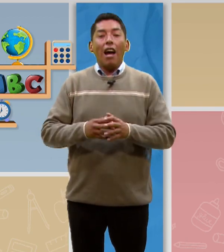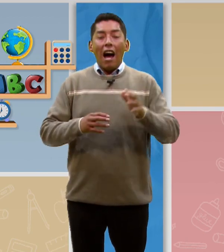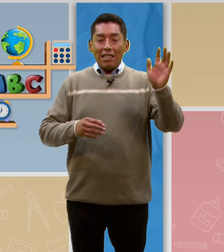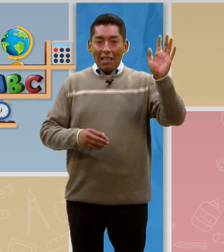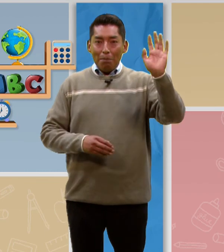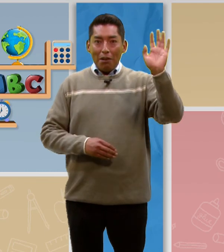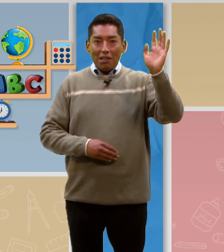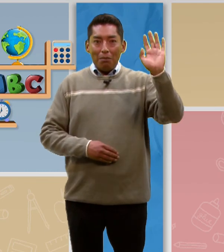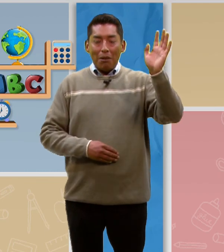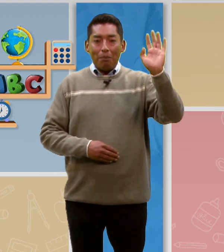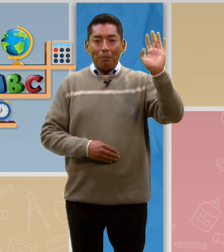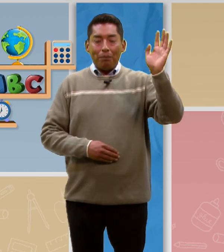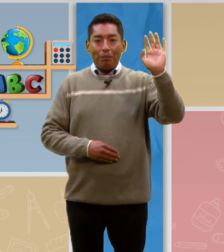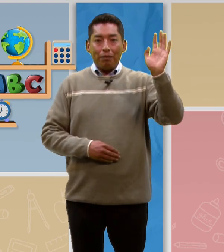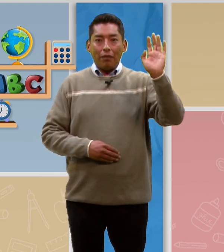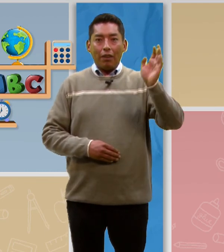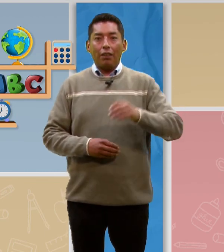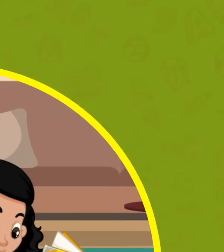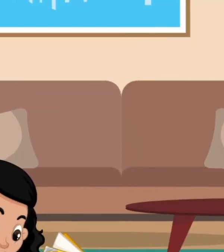aprender. Hasta la próxima.